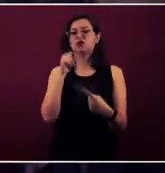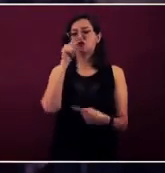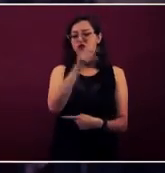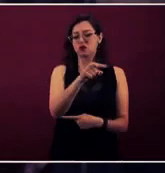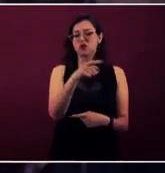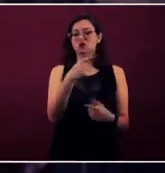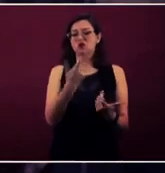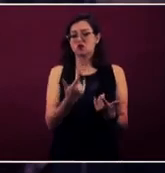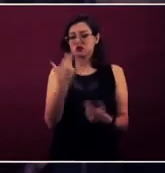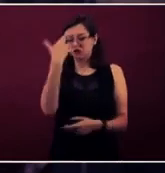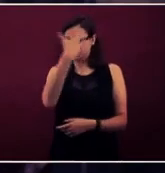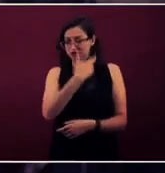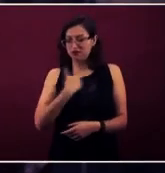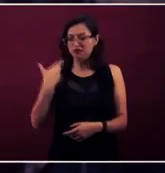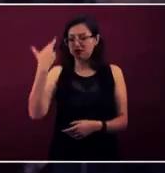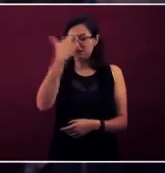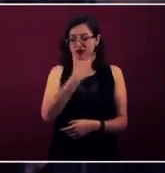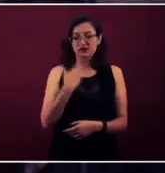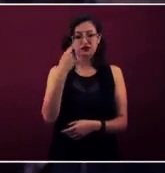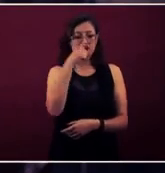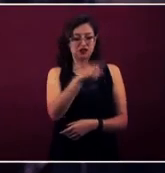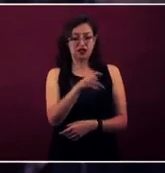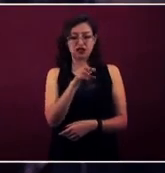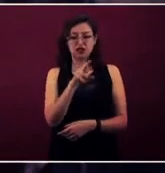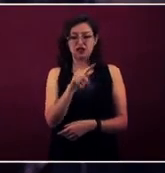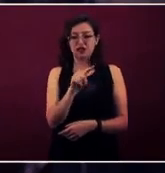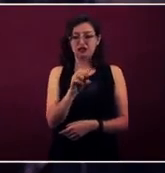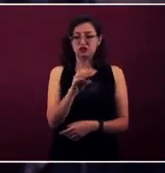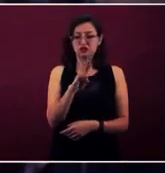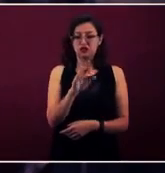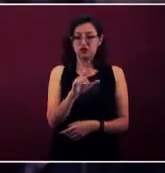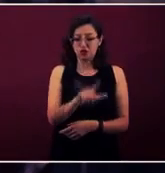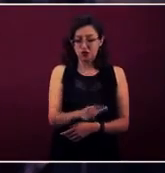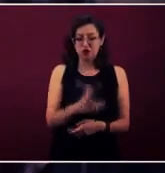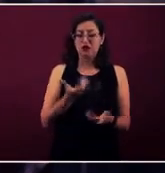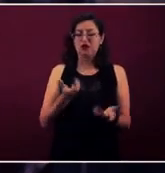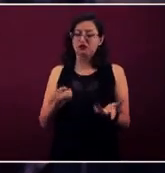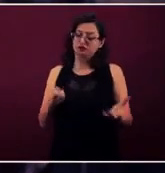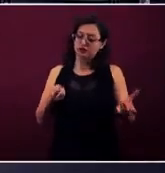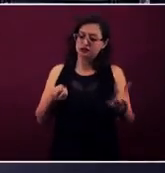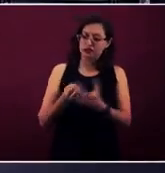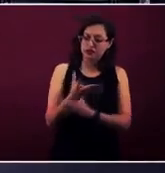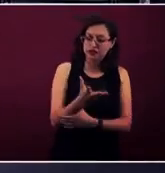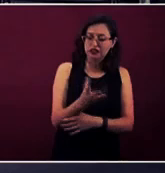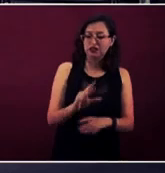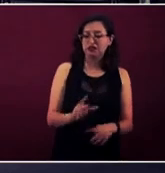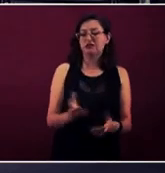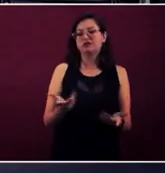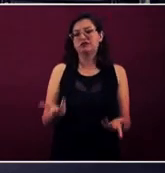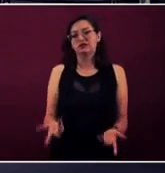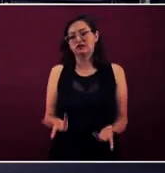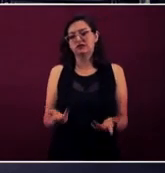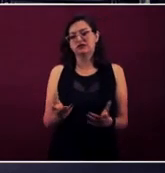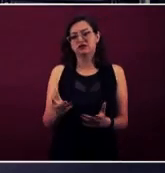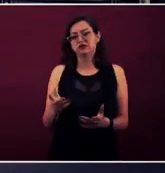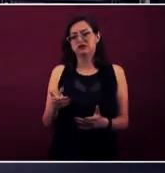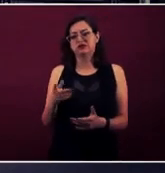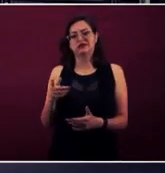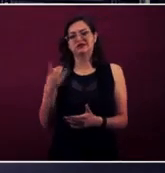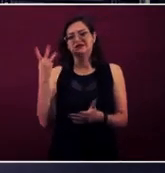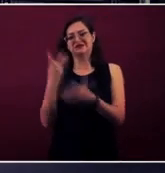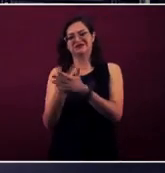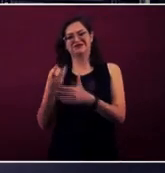caso, que se pueda liberar a don Cristóbal, que se le traslade, porque es lo mismo de siempre, los trasladan a